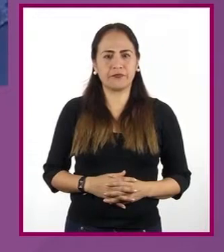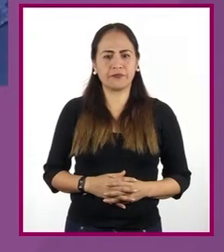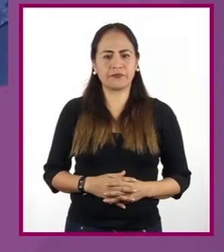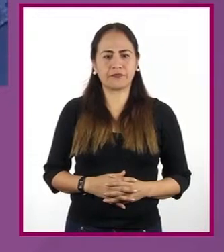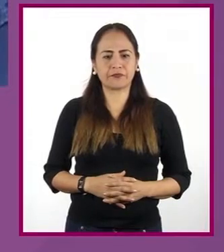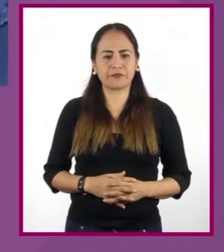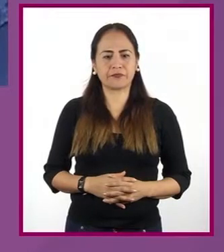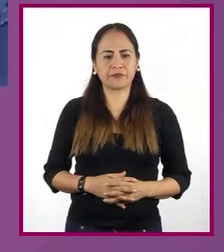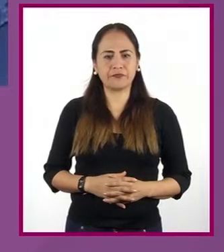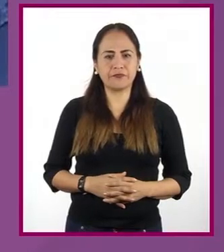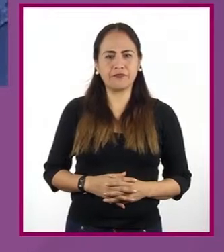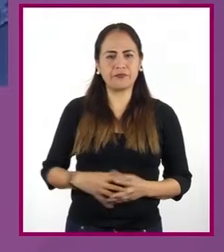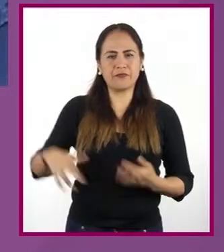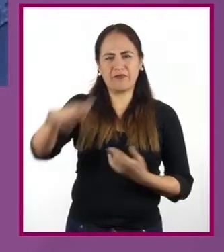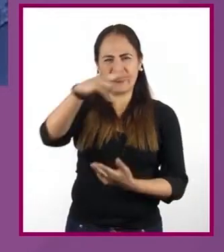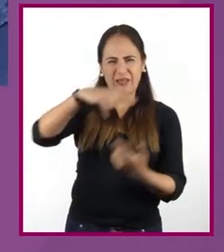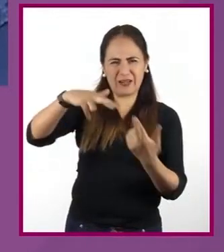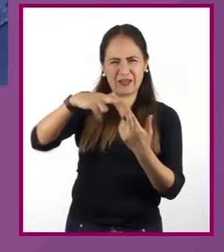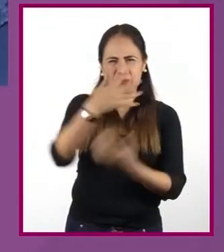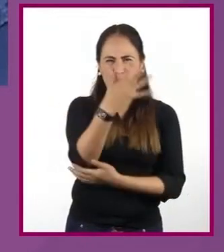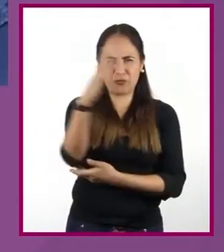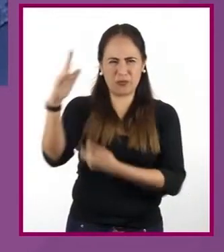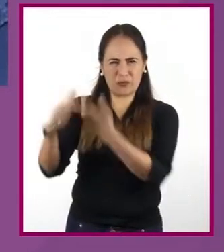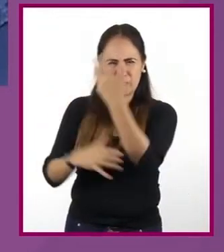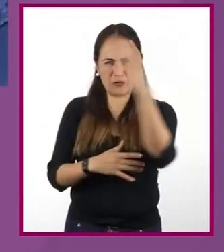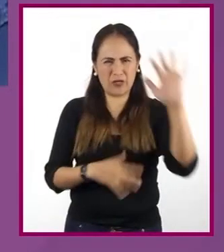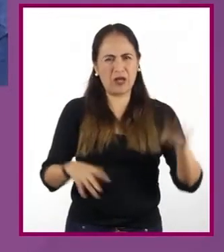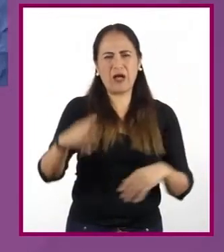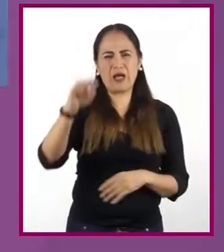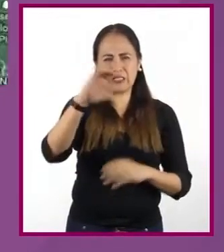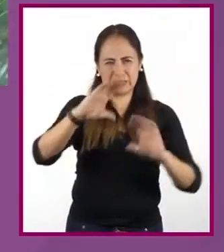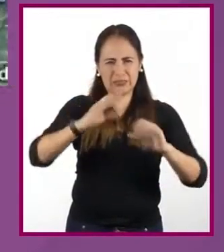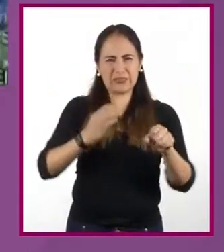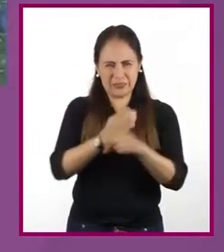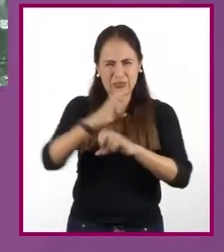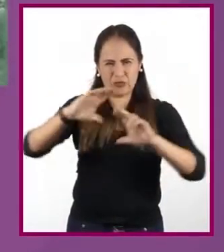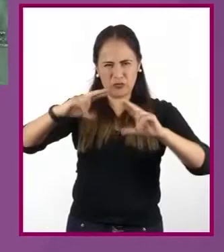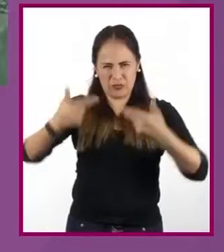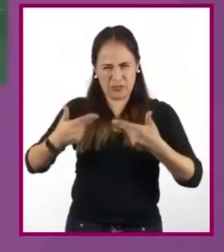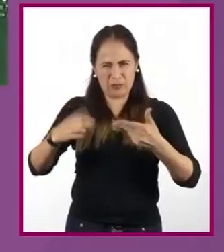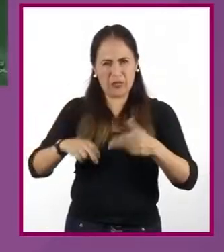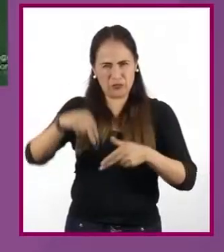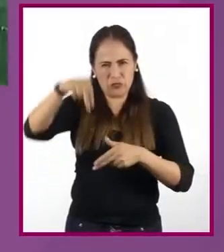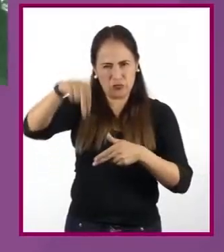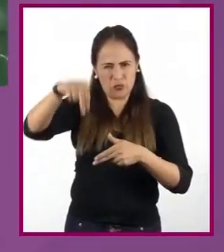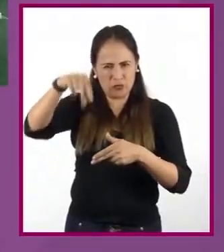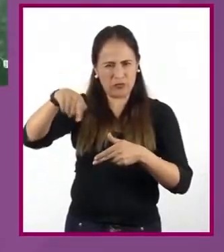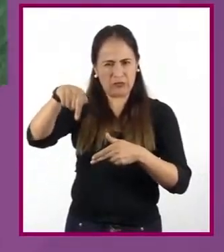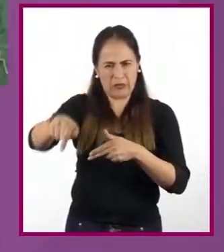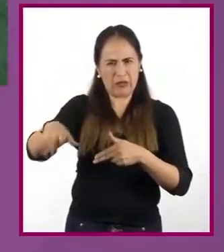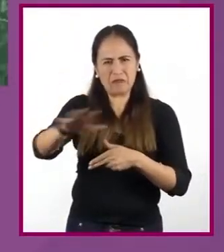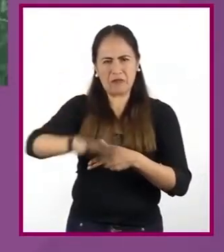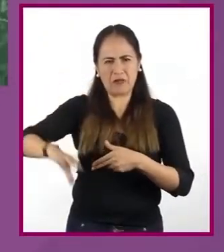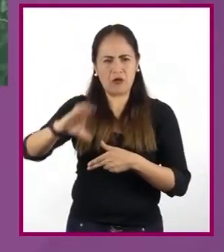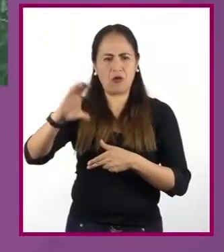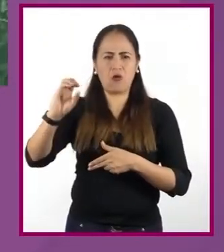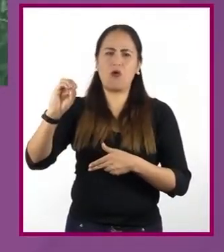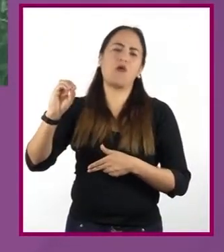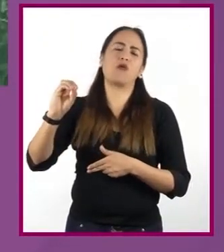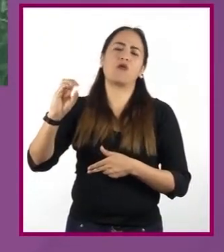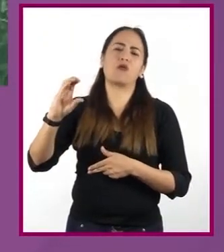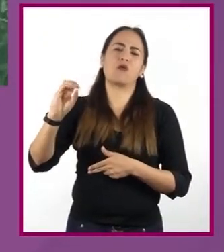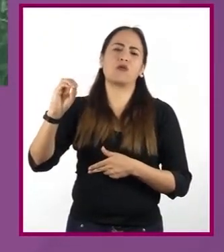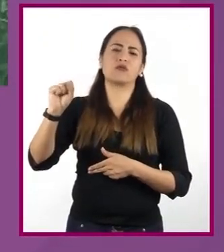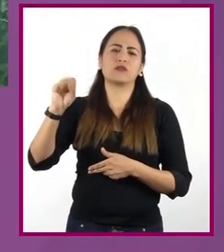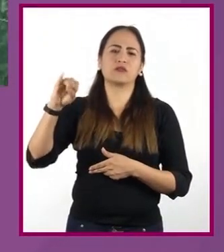En la región selvática y montañosa del norte del estado de Chiapas, a unos 10 kilómetros de la localidad de Ocosingo, se alza la